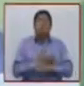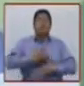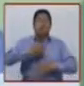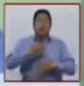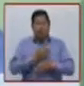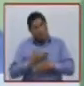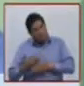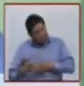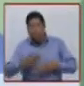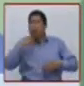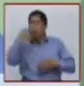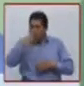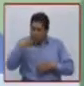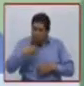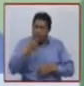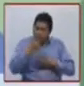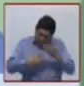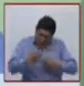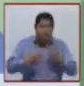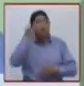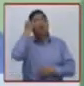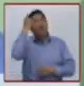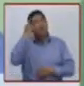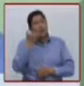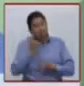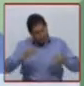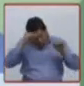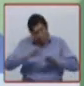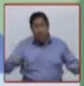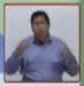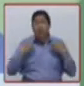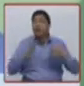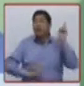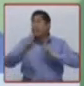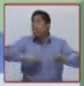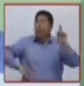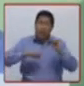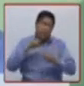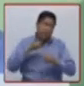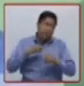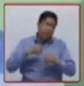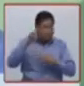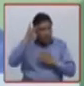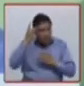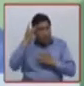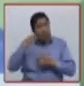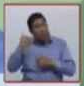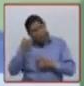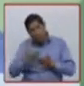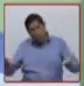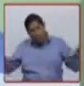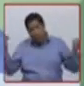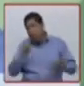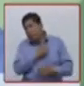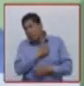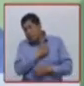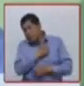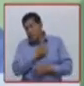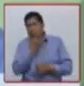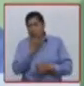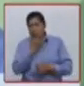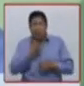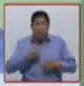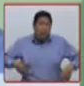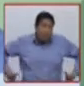es importante entender que los niños que tienen alguna condición de base, alguna enfermedad neurológica, cardiológica, renal o